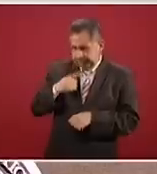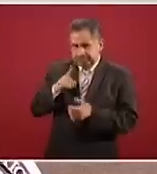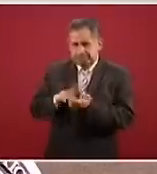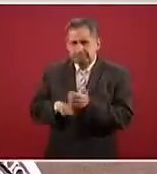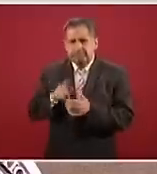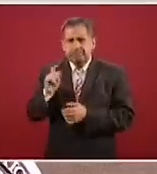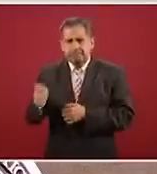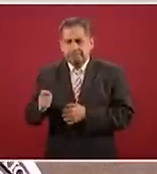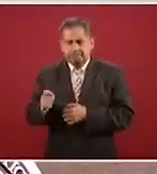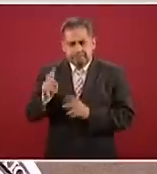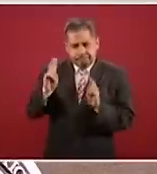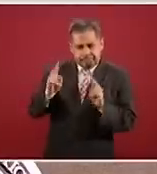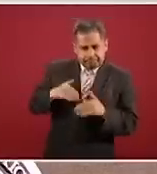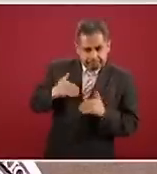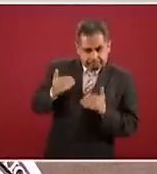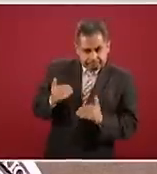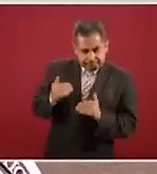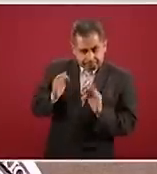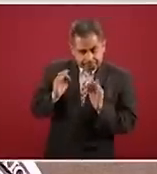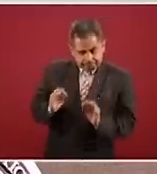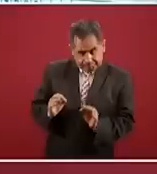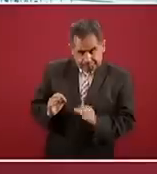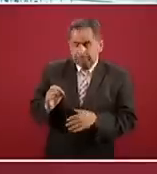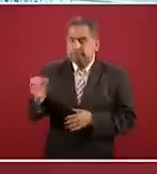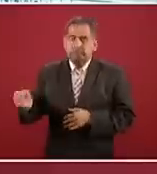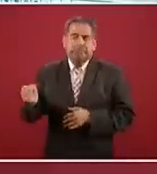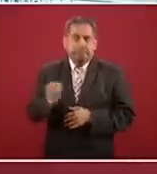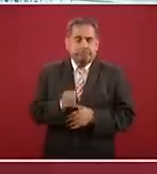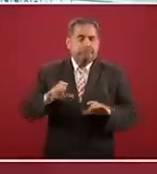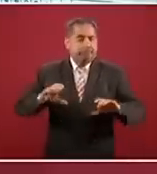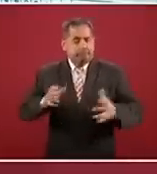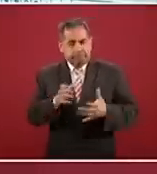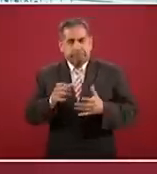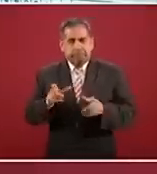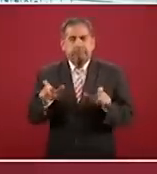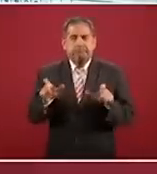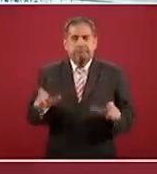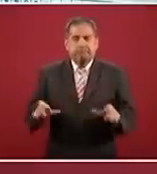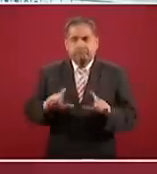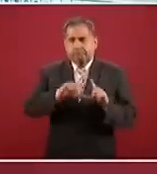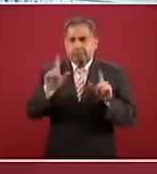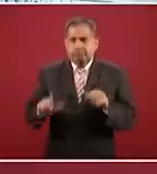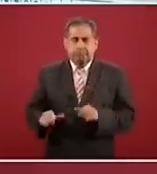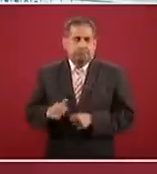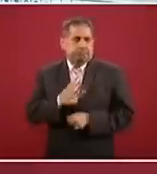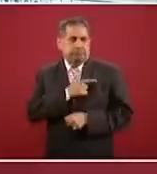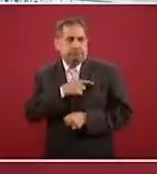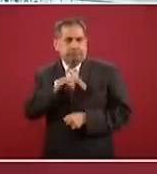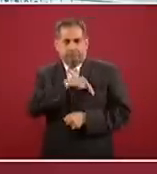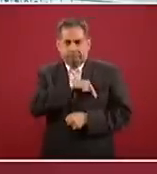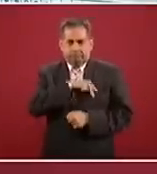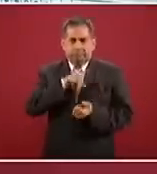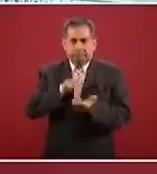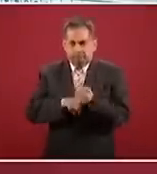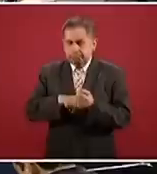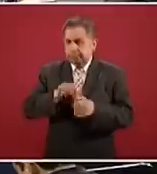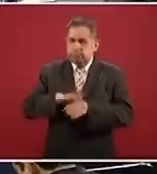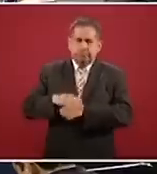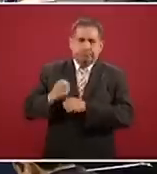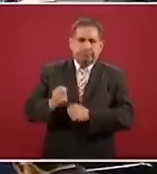de confianza, y se integraron para fortalecer las capacidades de esta